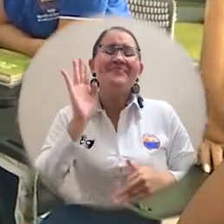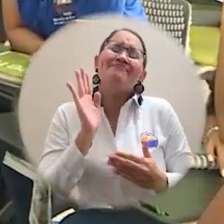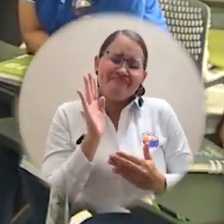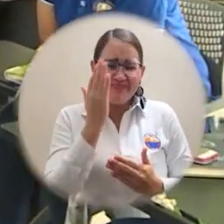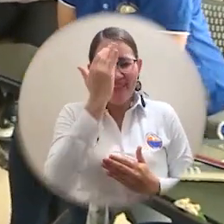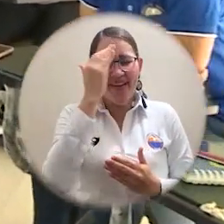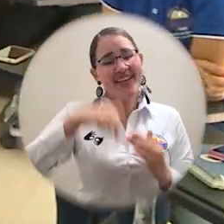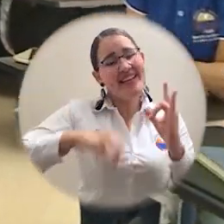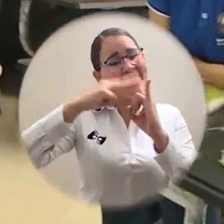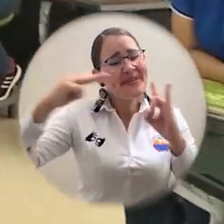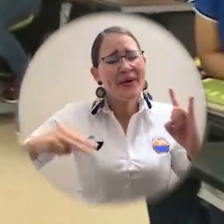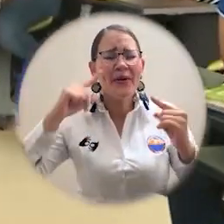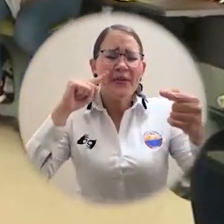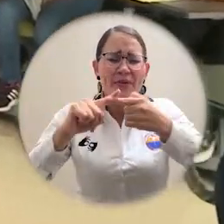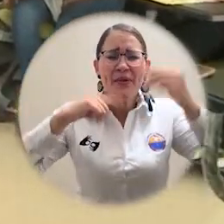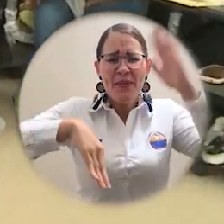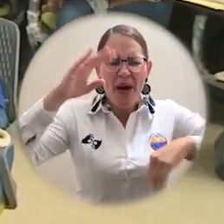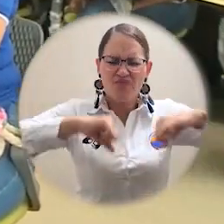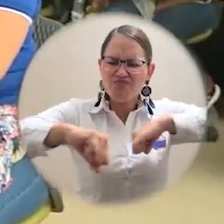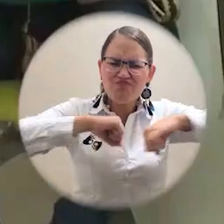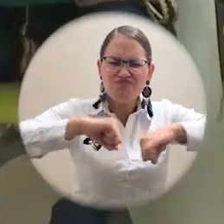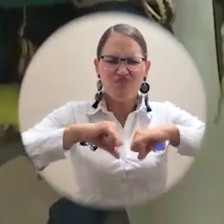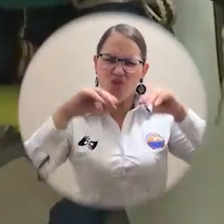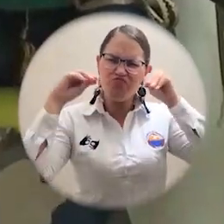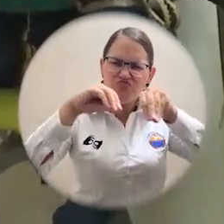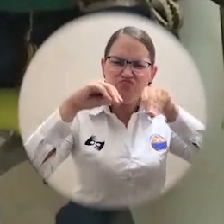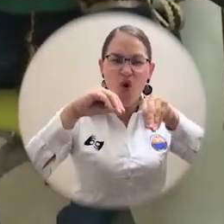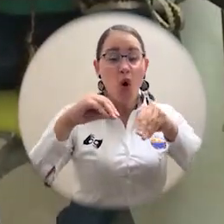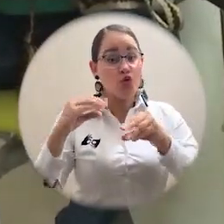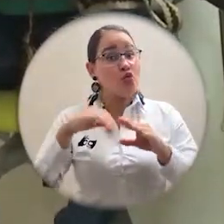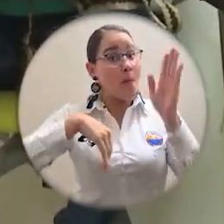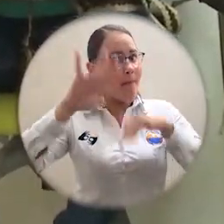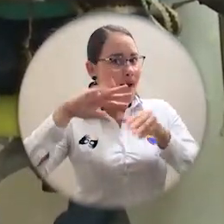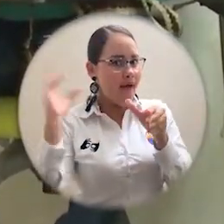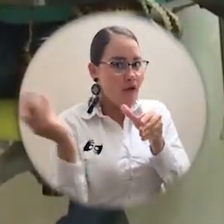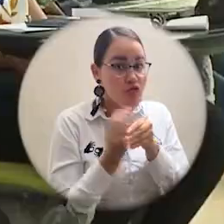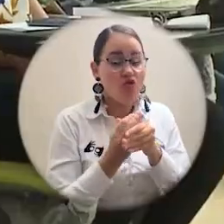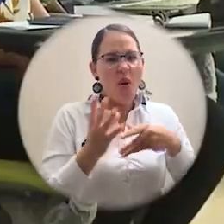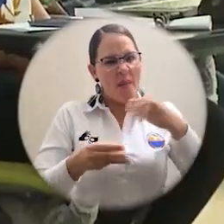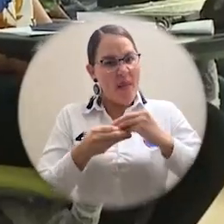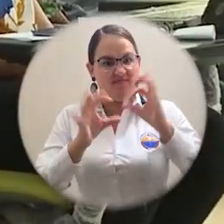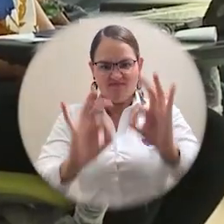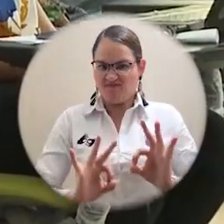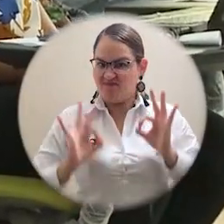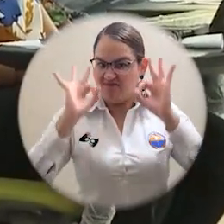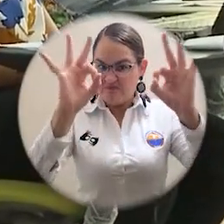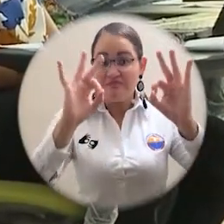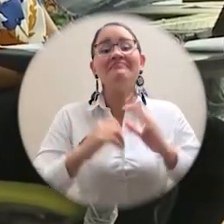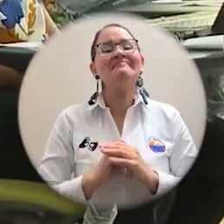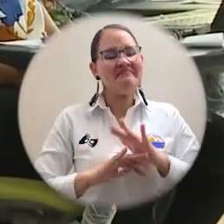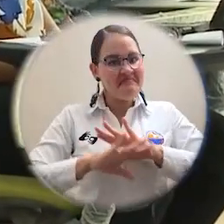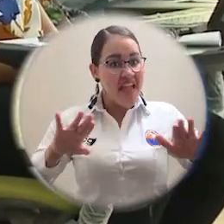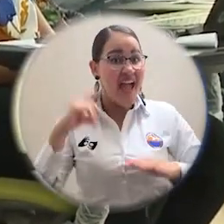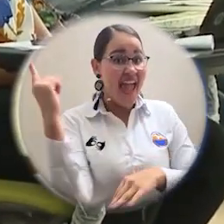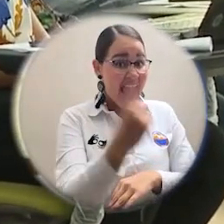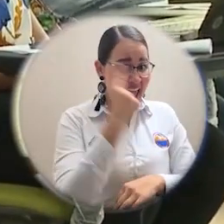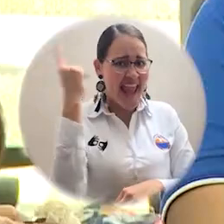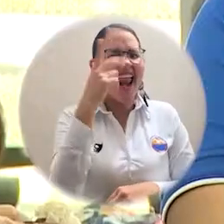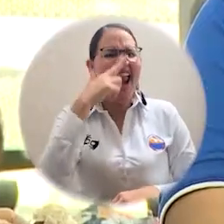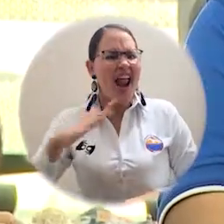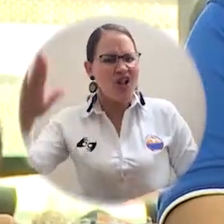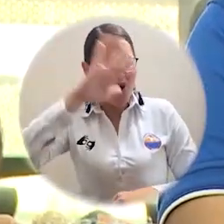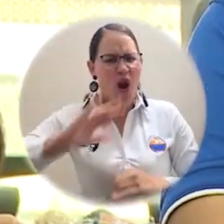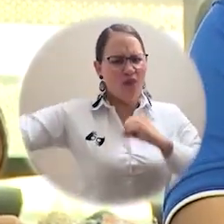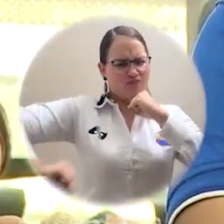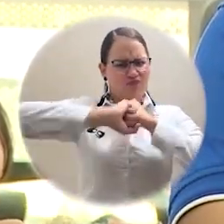Las apuestas de la Universidad del Magdalena por brindar una educación inclusiva y de alta calidad que esté acorde con las necesidades de nuestro entorno siguen recibiendo